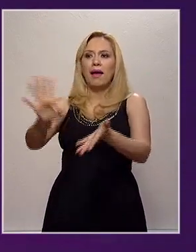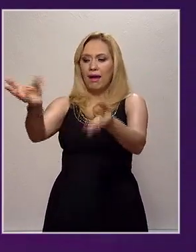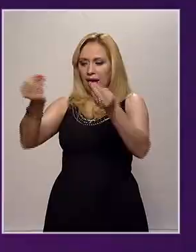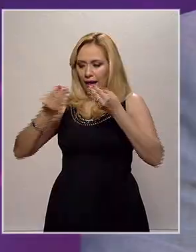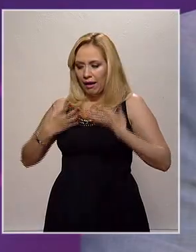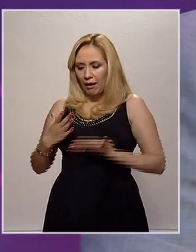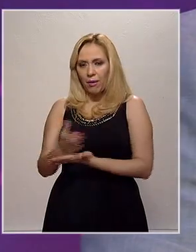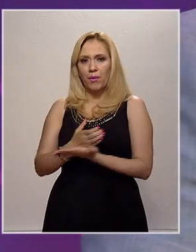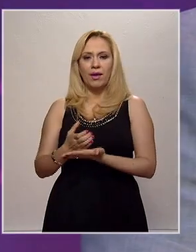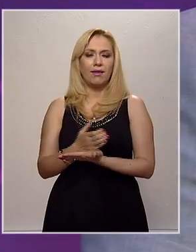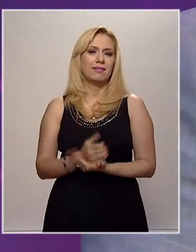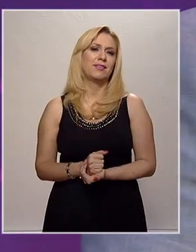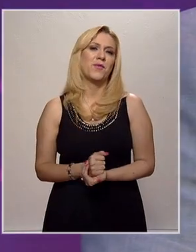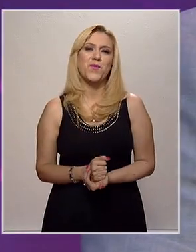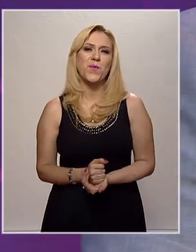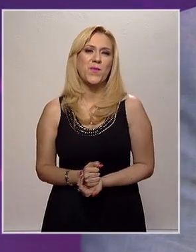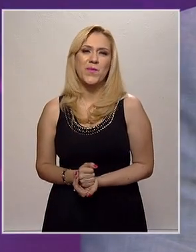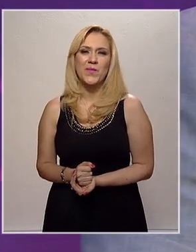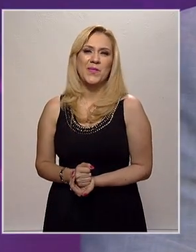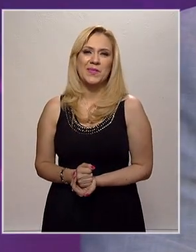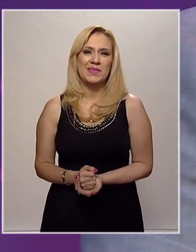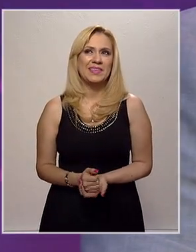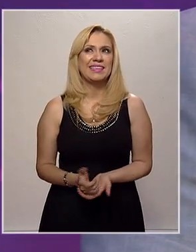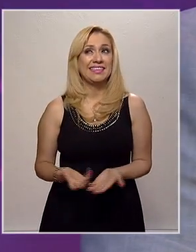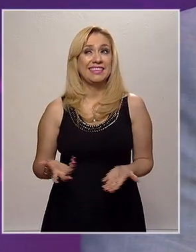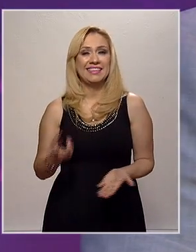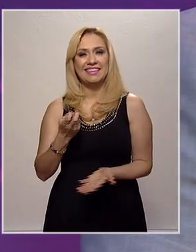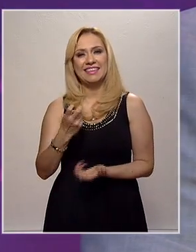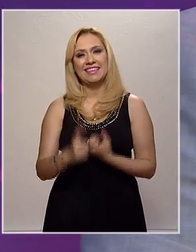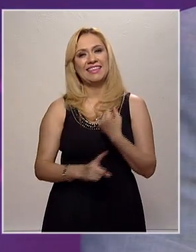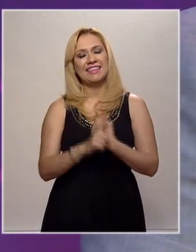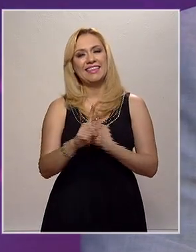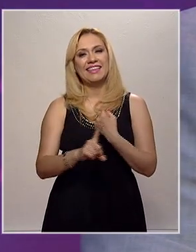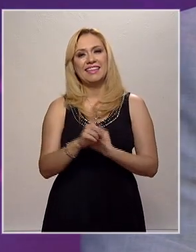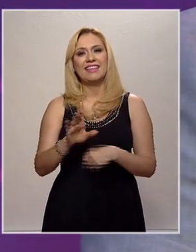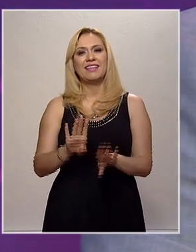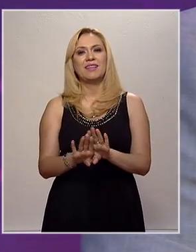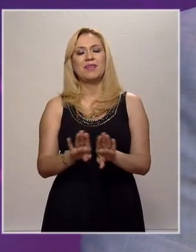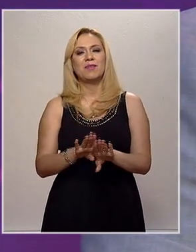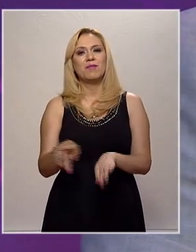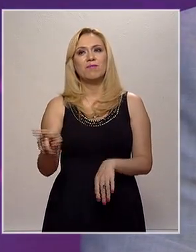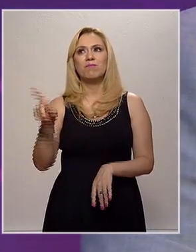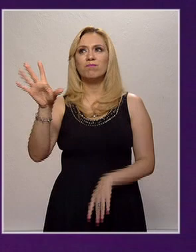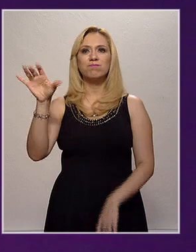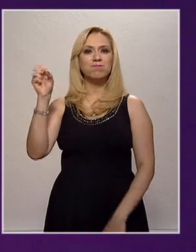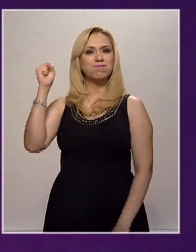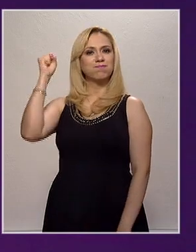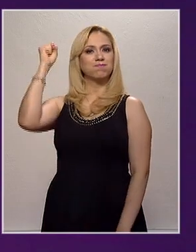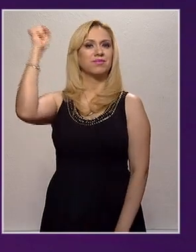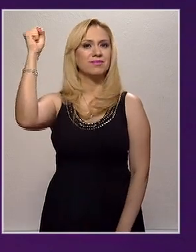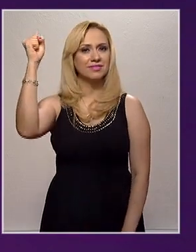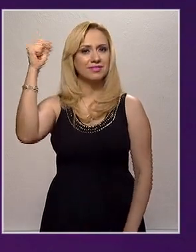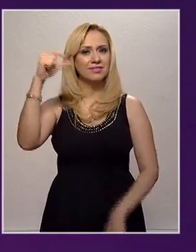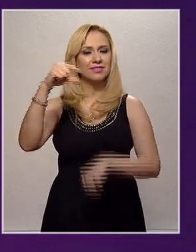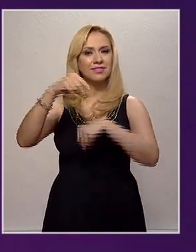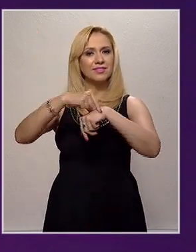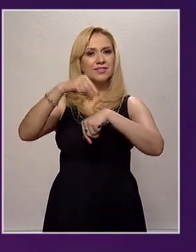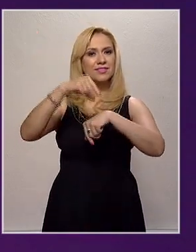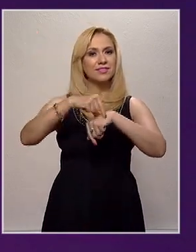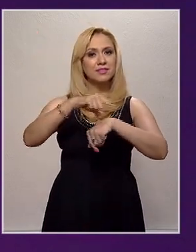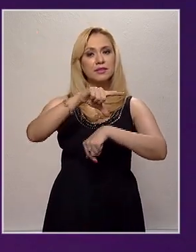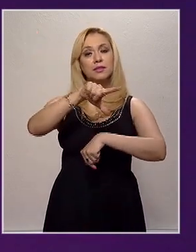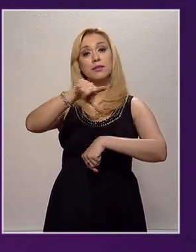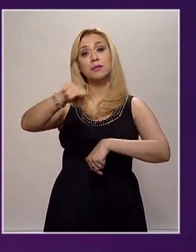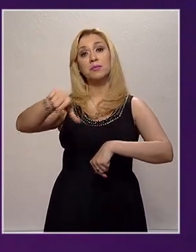curar. Y que ese tipo de relaciones también generan una actitud de poder de los médicos que